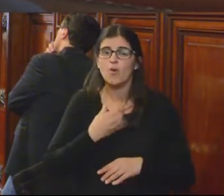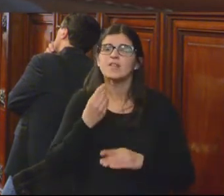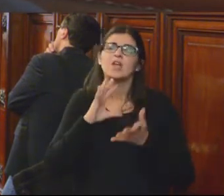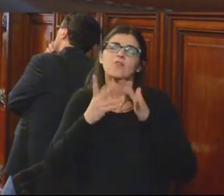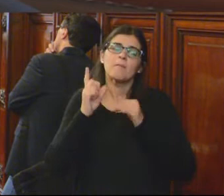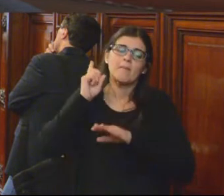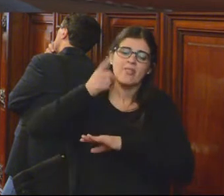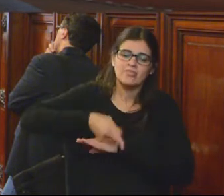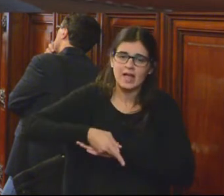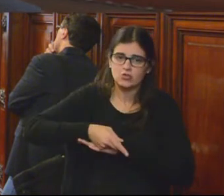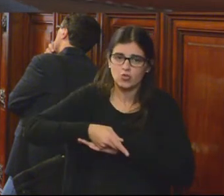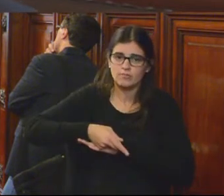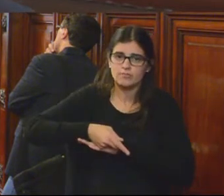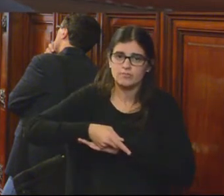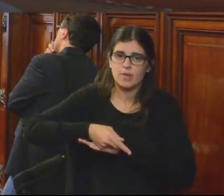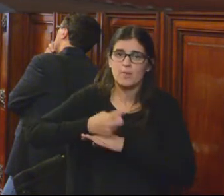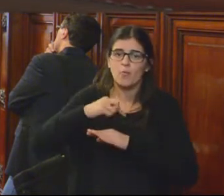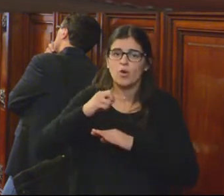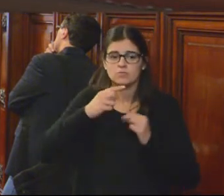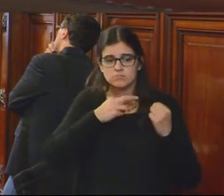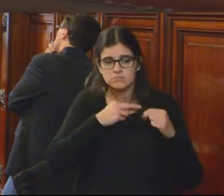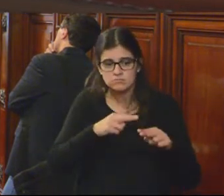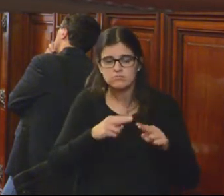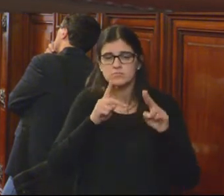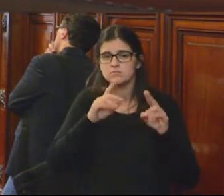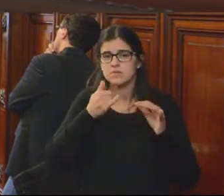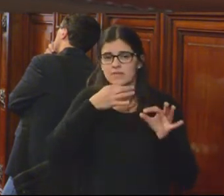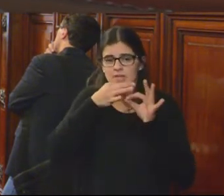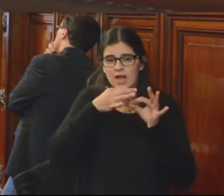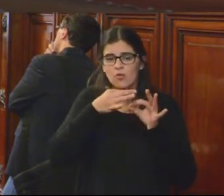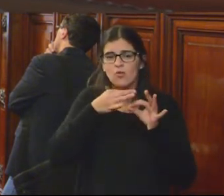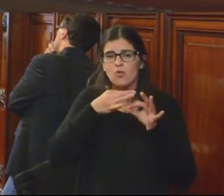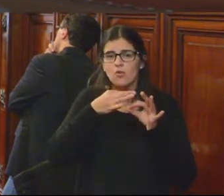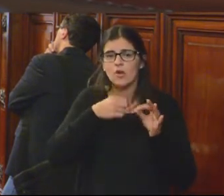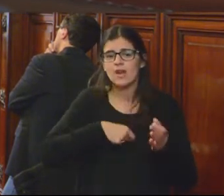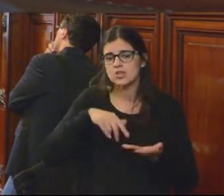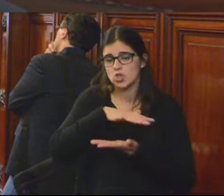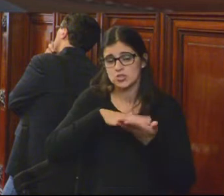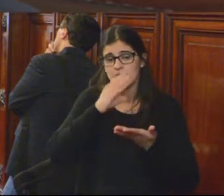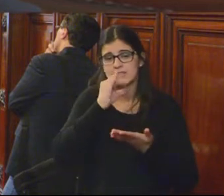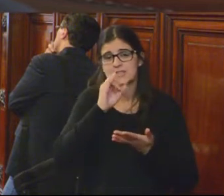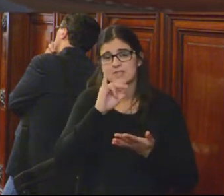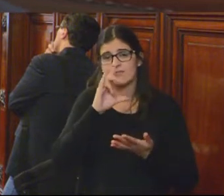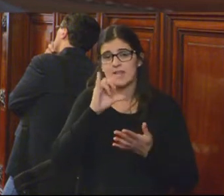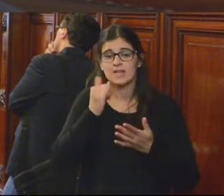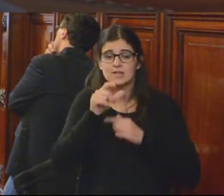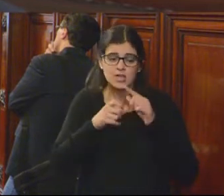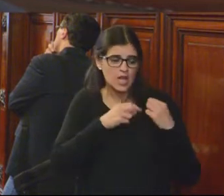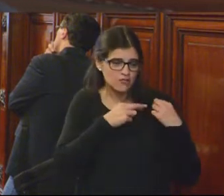mandato, ¿verdad? Por la prevalencia, como ha mencionado la sociedad civil, de que sigue